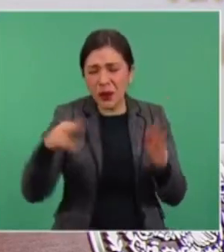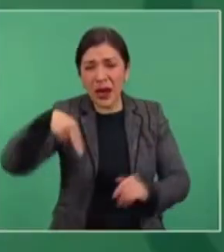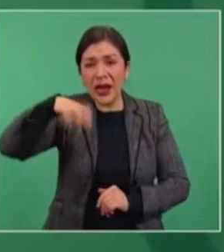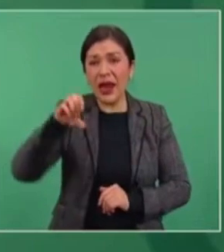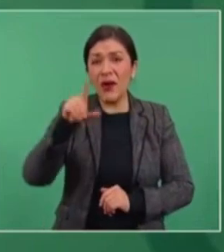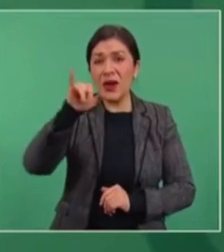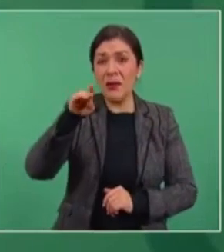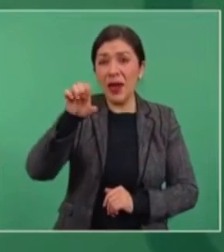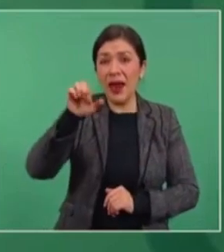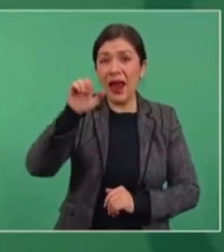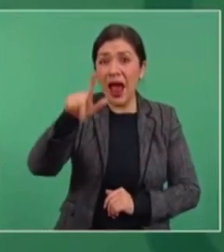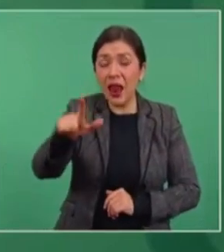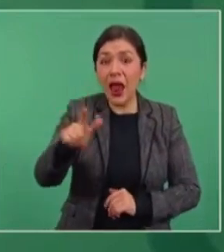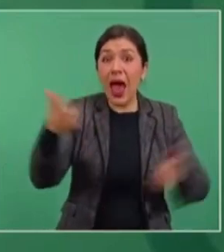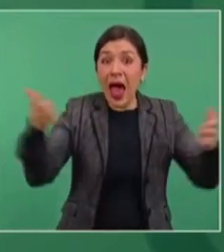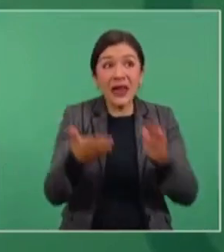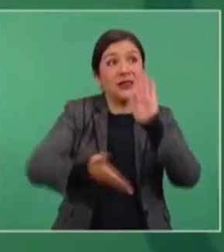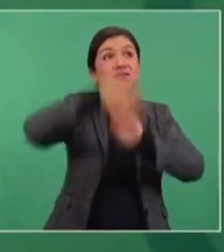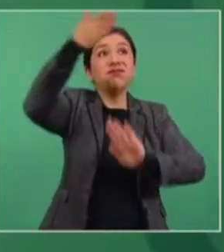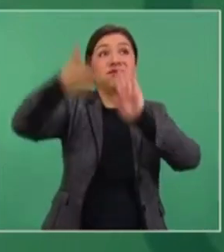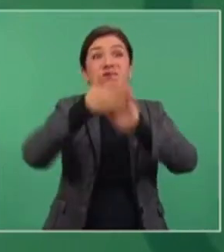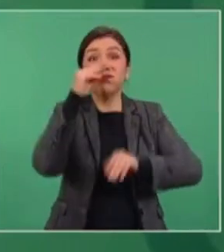refinería.